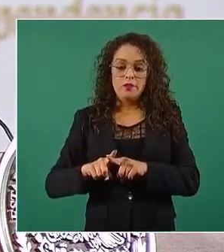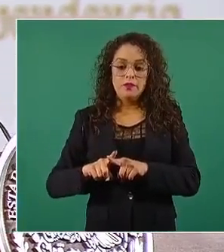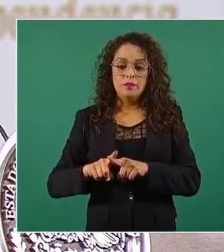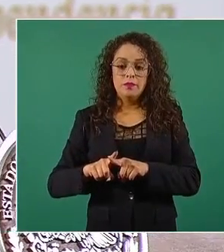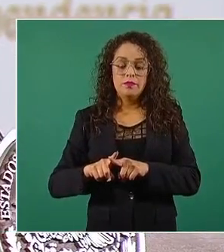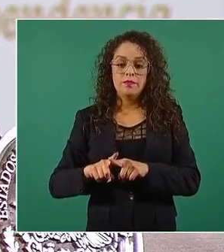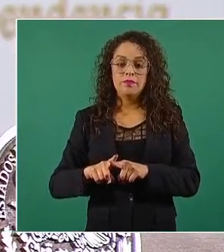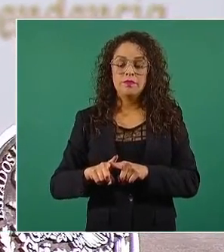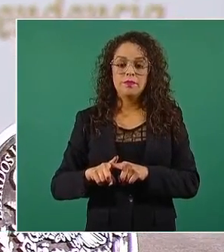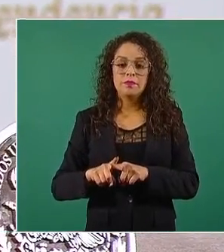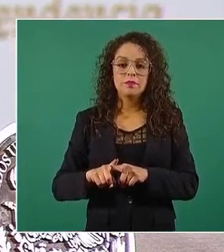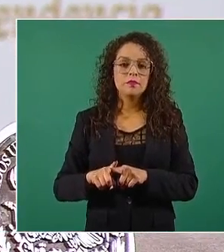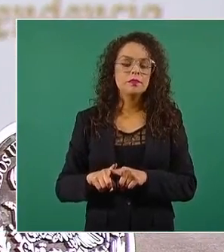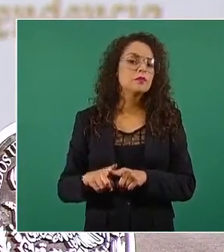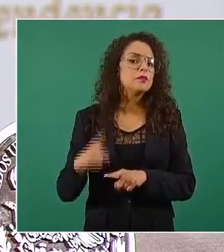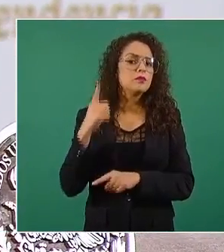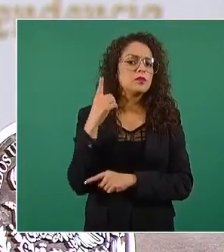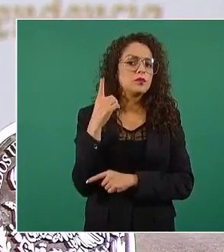podemos